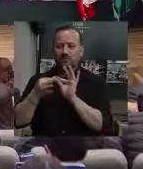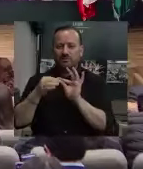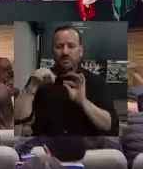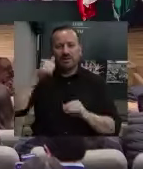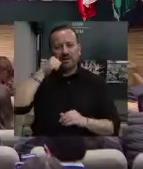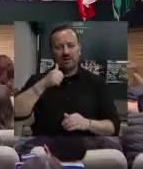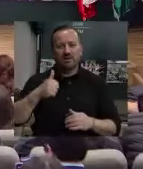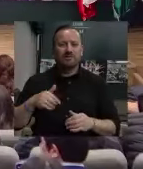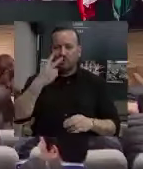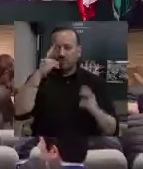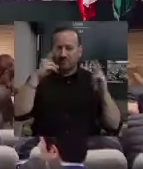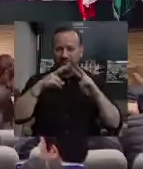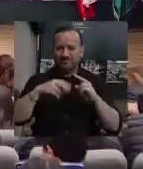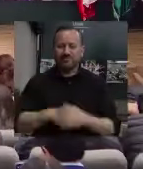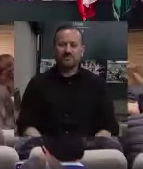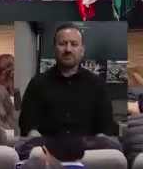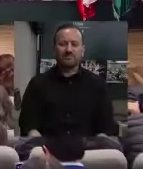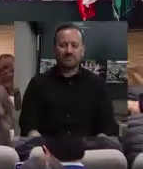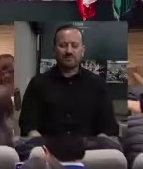jornada nos vemos pronto